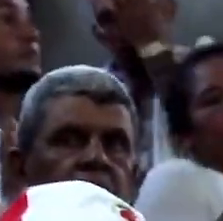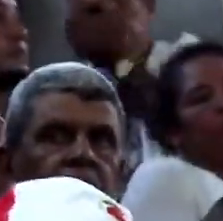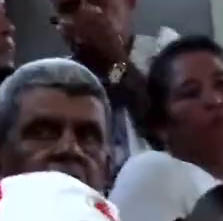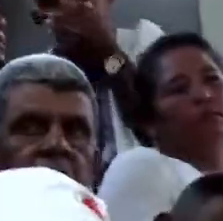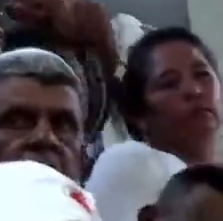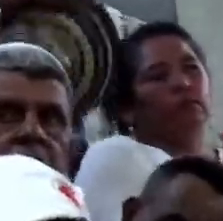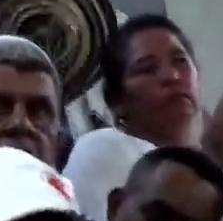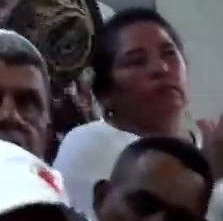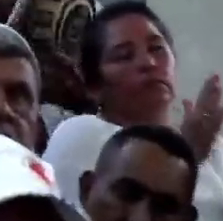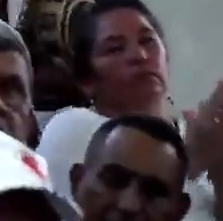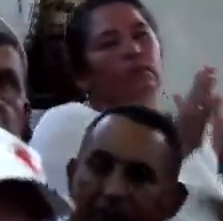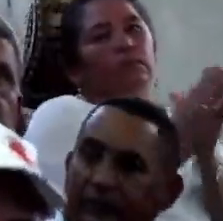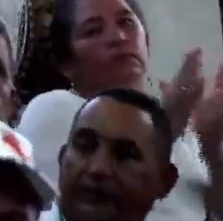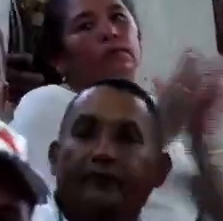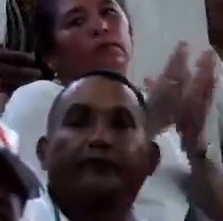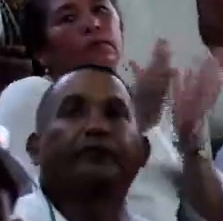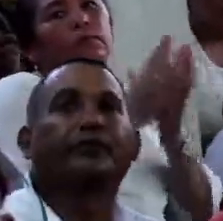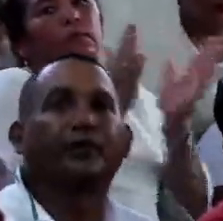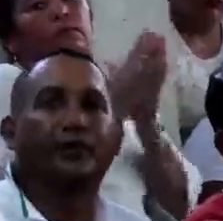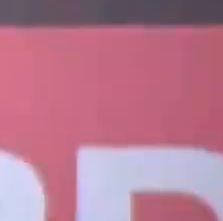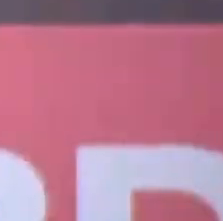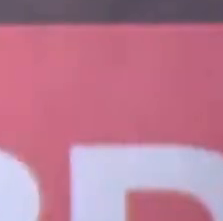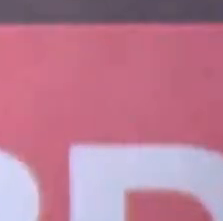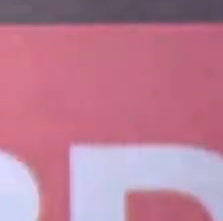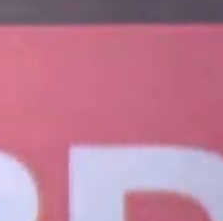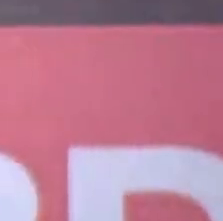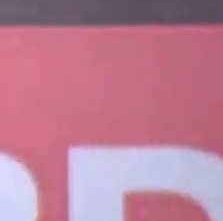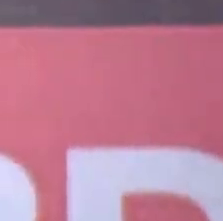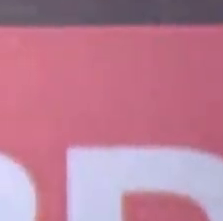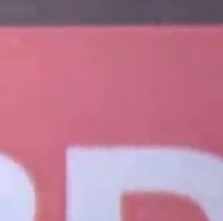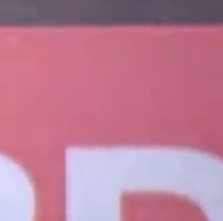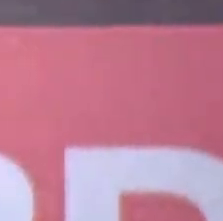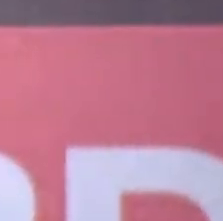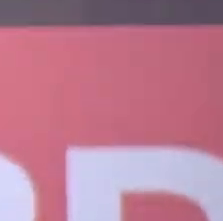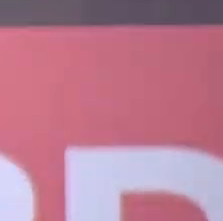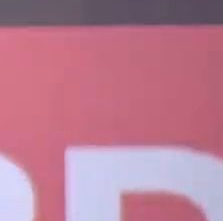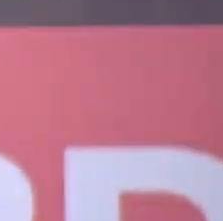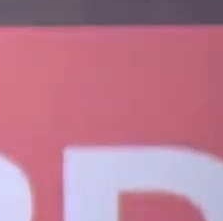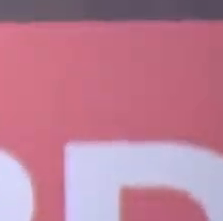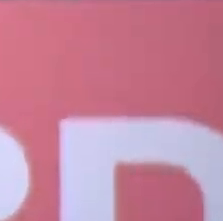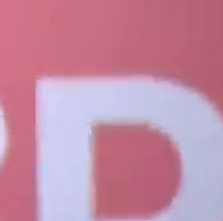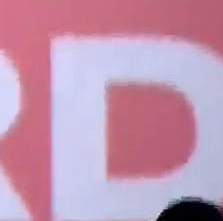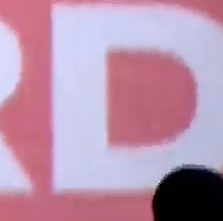Caribe, para esta región, para este municipio y para todo el país.